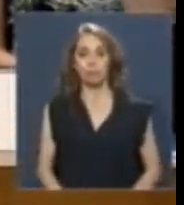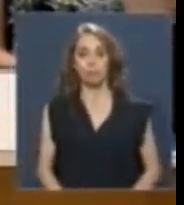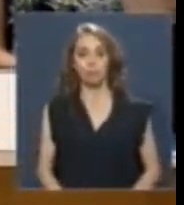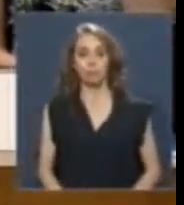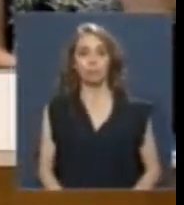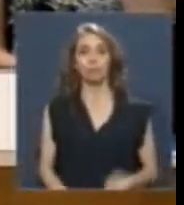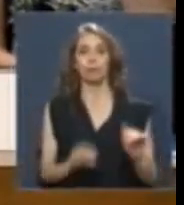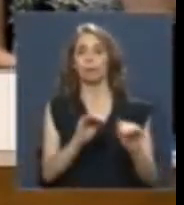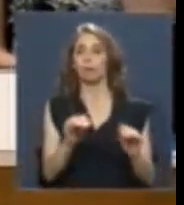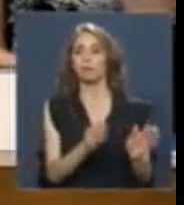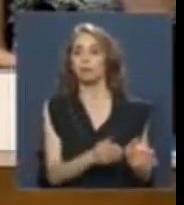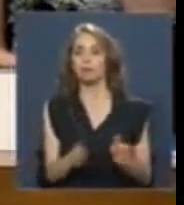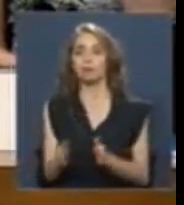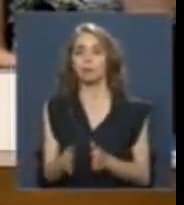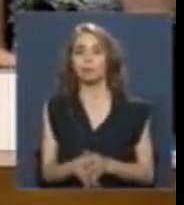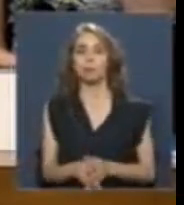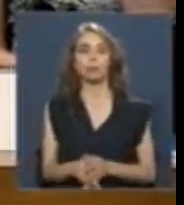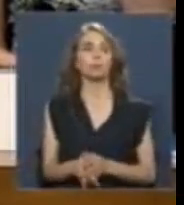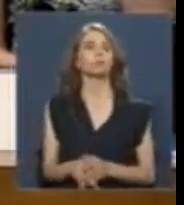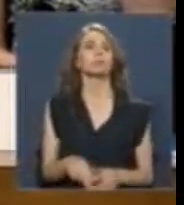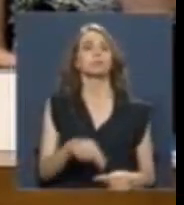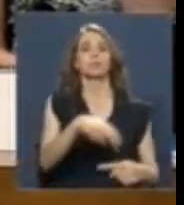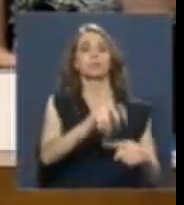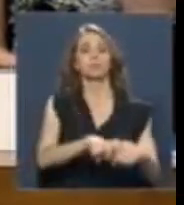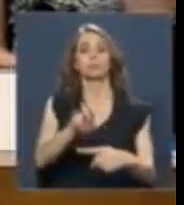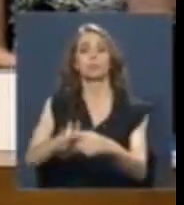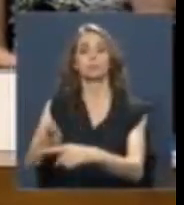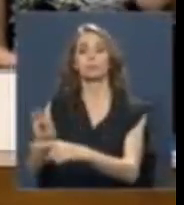Lo llamo al orden, diputado. Por favor, tomen asiento.